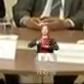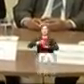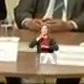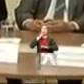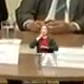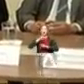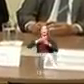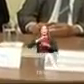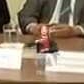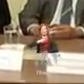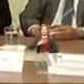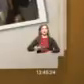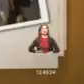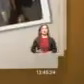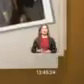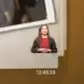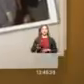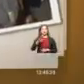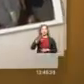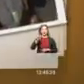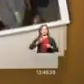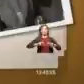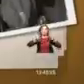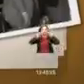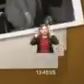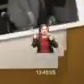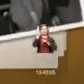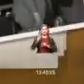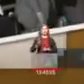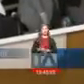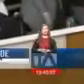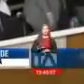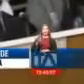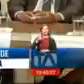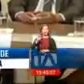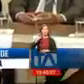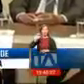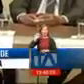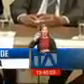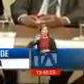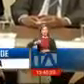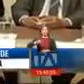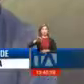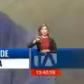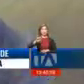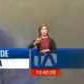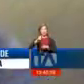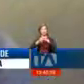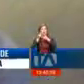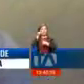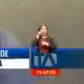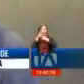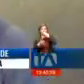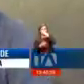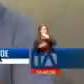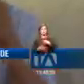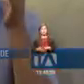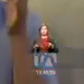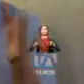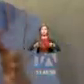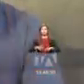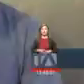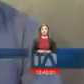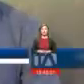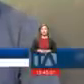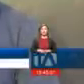de Vaca que investigó el caso Odebrecht está también Wilson Toainga, el actual fiscal general subrogante. Es hora de